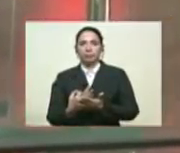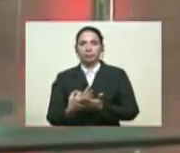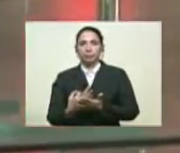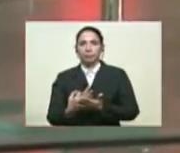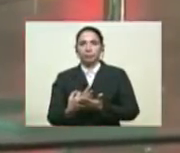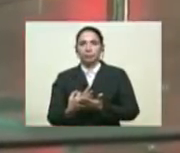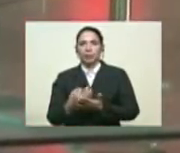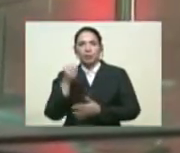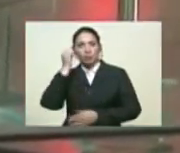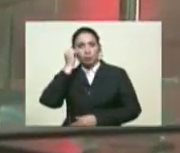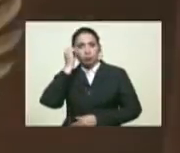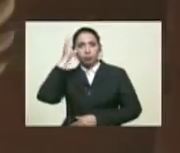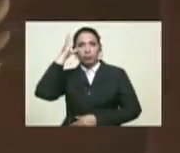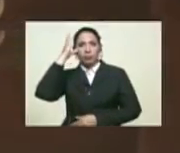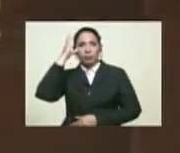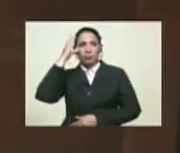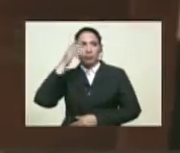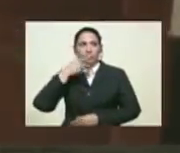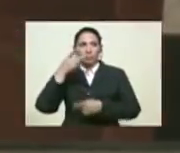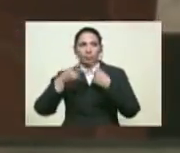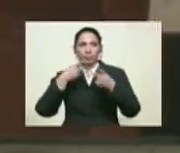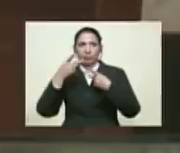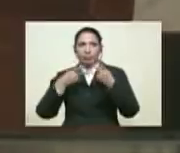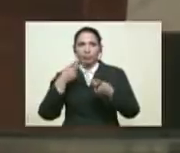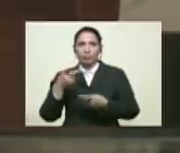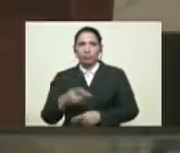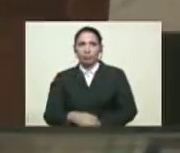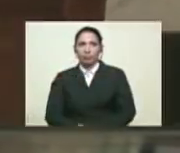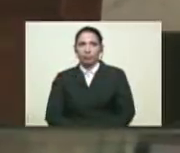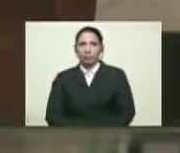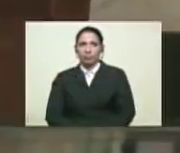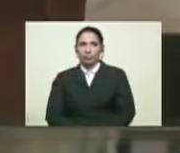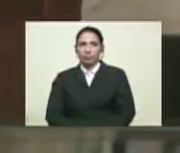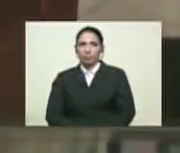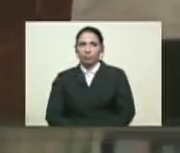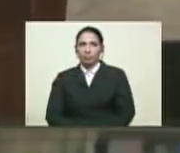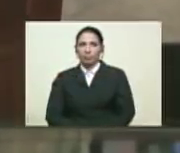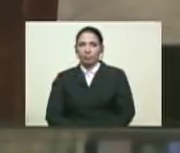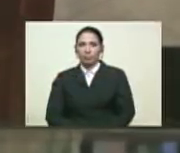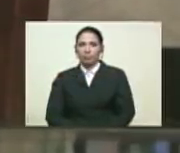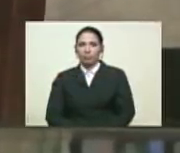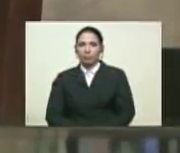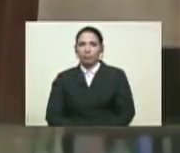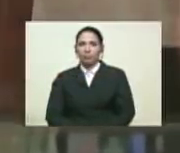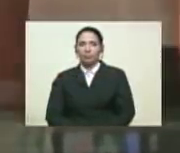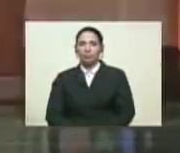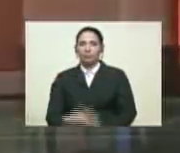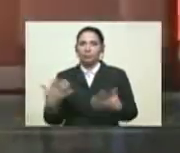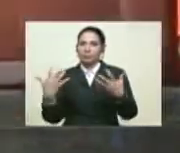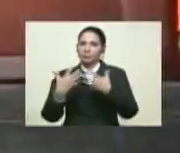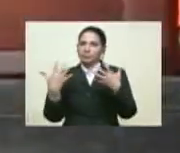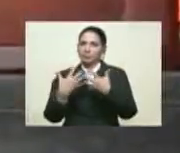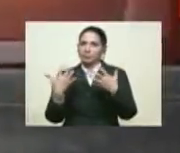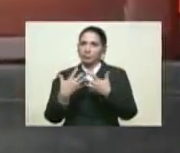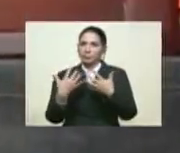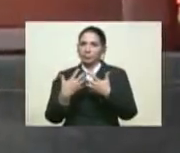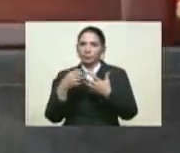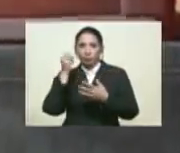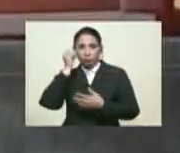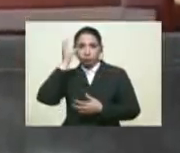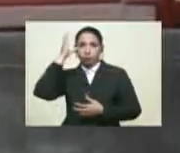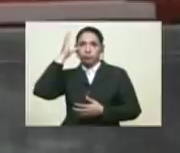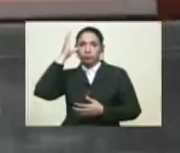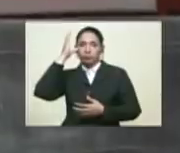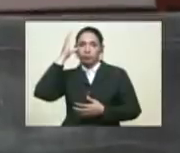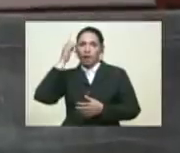la capacidad política de estadista y la capacidad guerrera de nuestro ejército